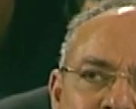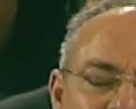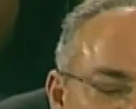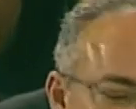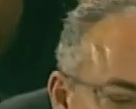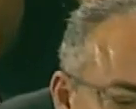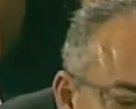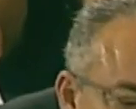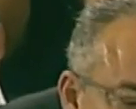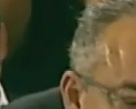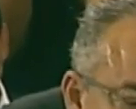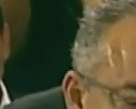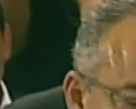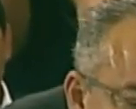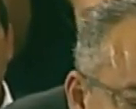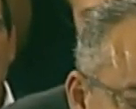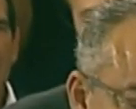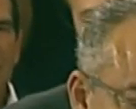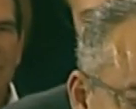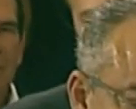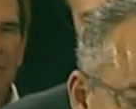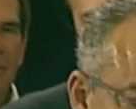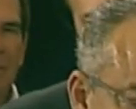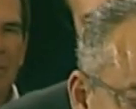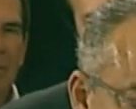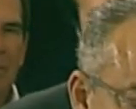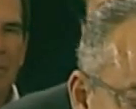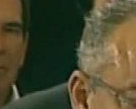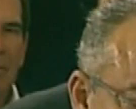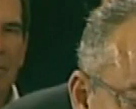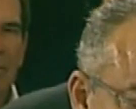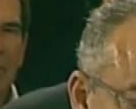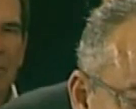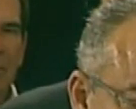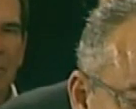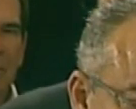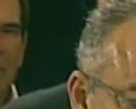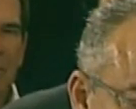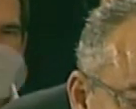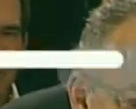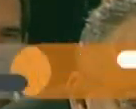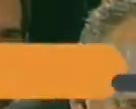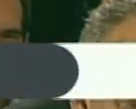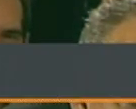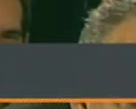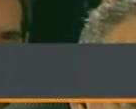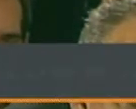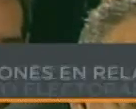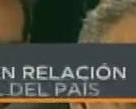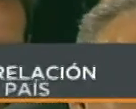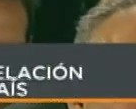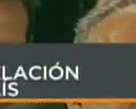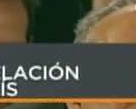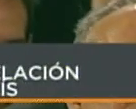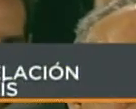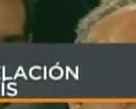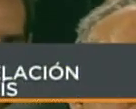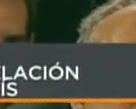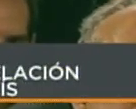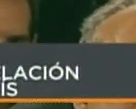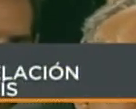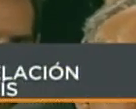los planes, los grandes planes y proyectos en materia agroindustrial, construcción de viviendas,